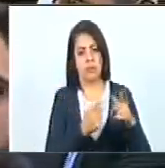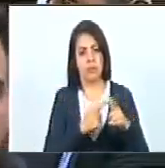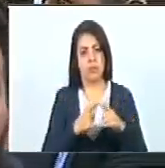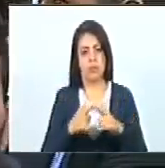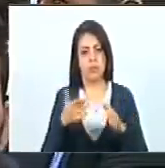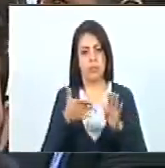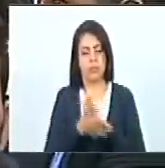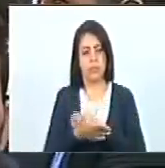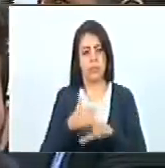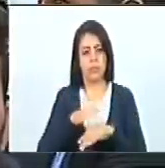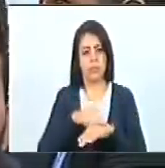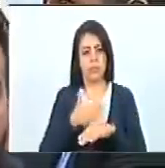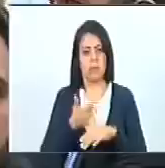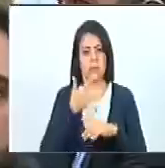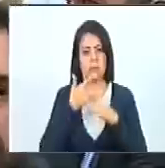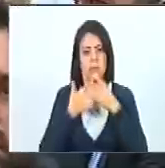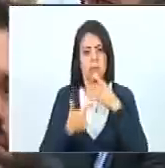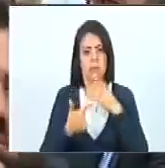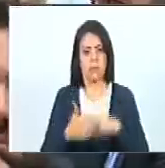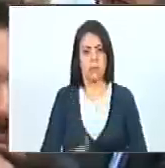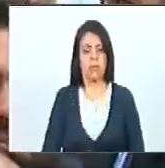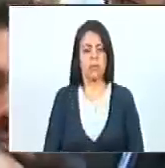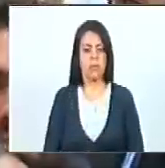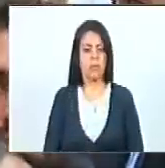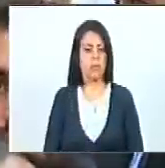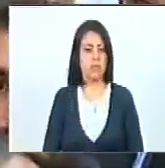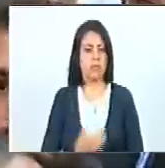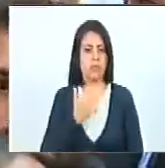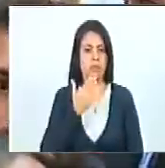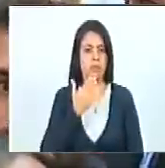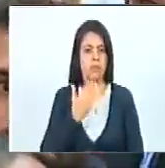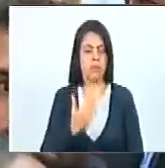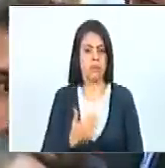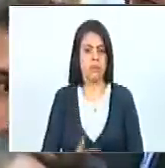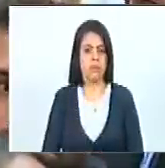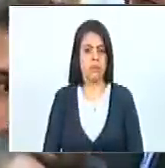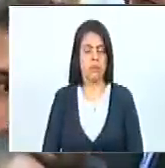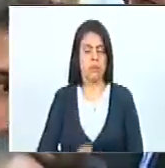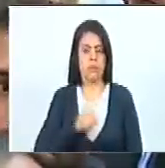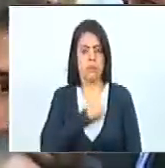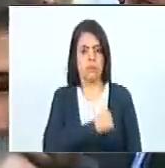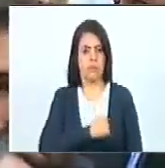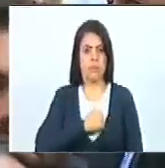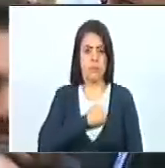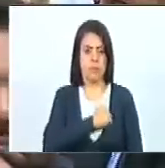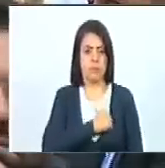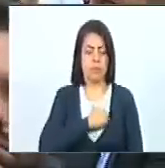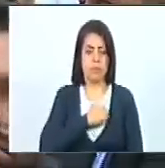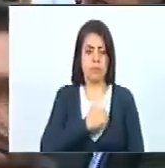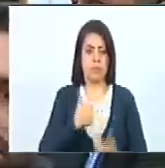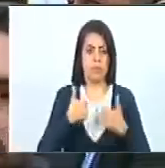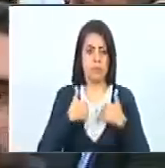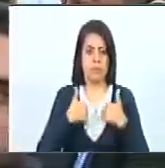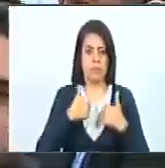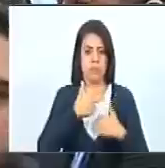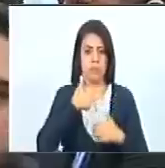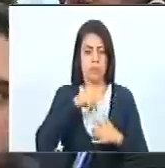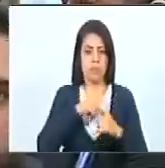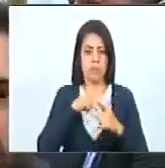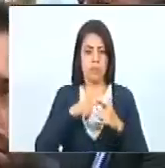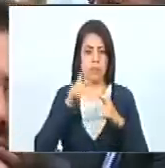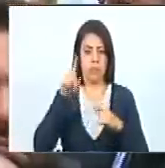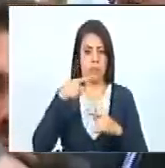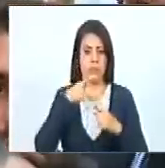que son de las Fuerzas Armadas. Es un clamor lamentable que está sufriendo nuestra ecología,